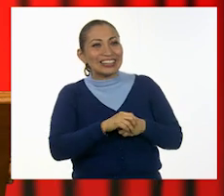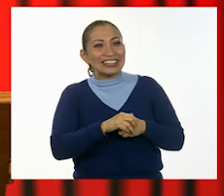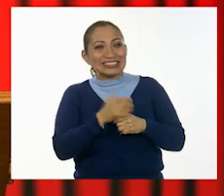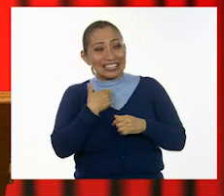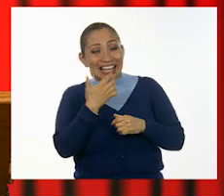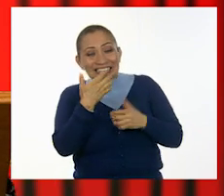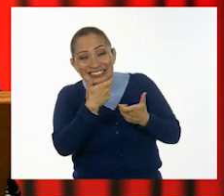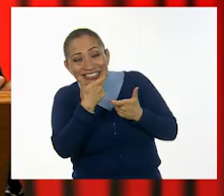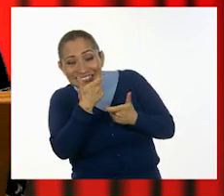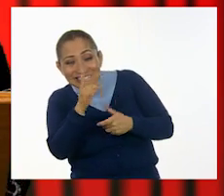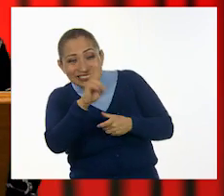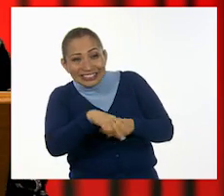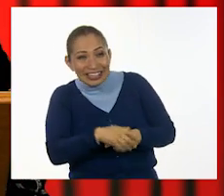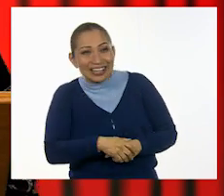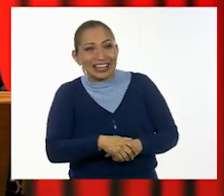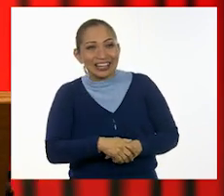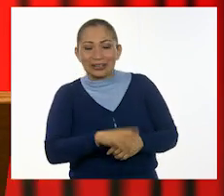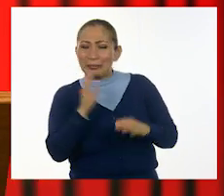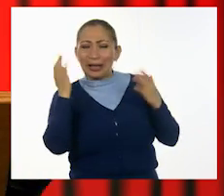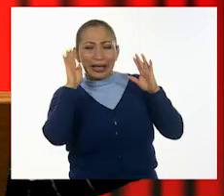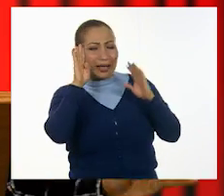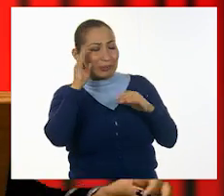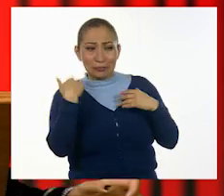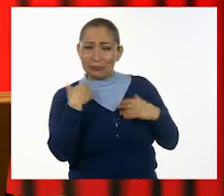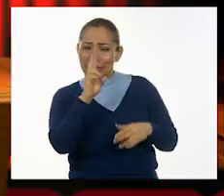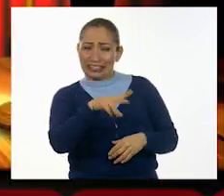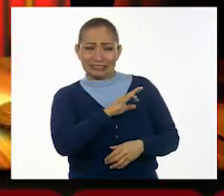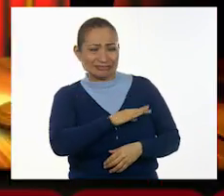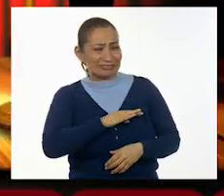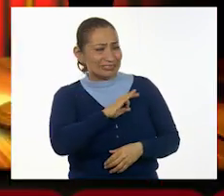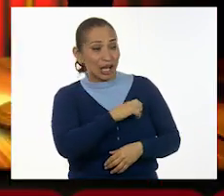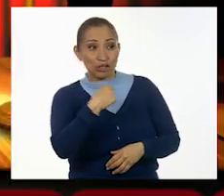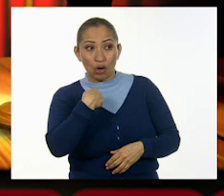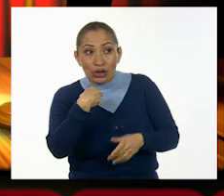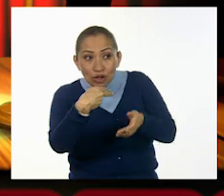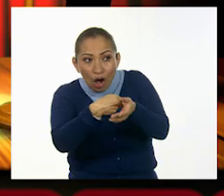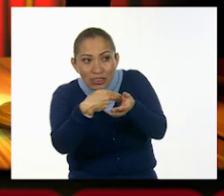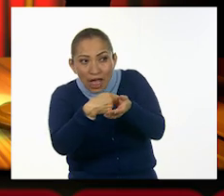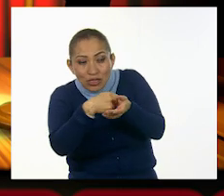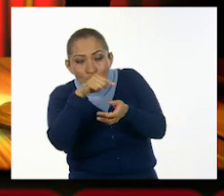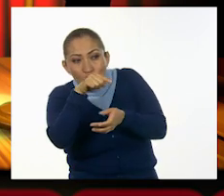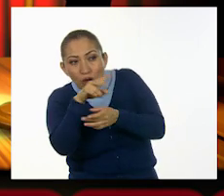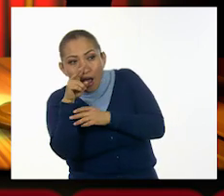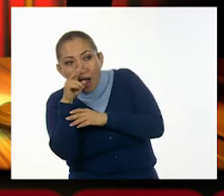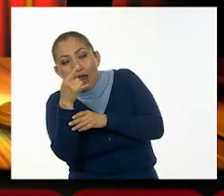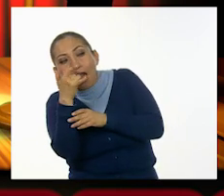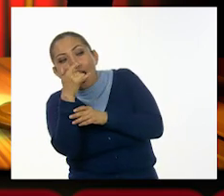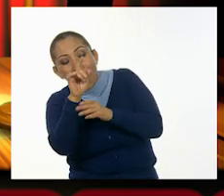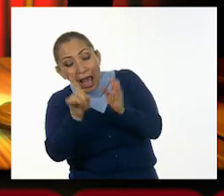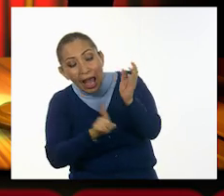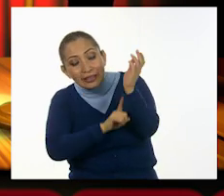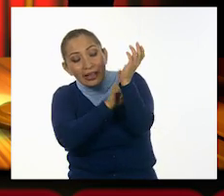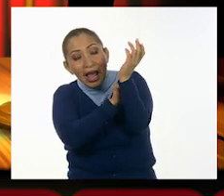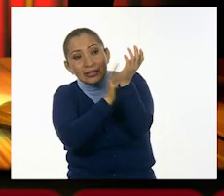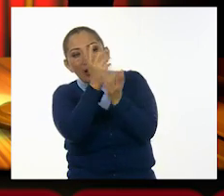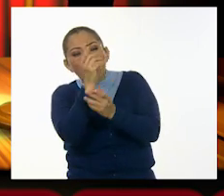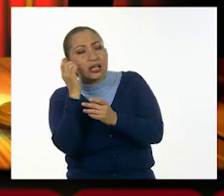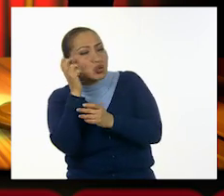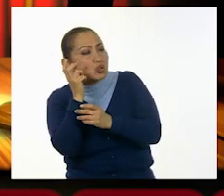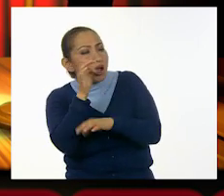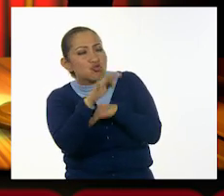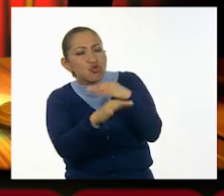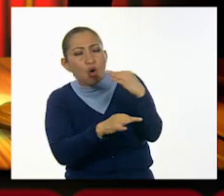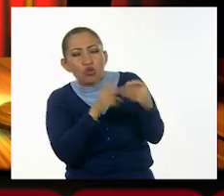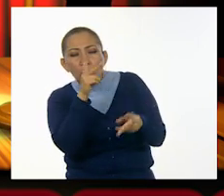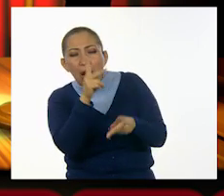¡Qué risa! ¡Qué bárbaro! Lo felicito. Yo estaba escondido allí, detrás de un árbol, y escuché toda